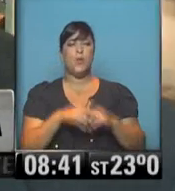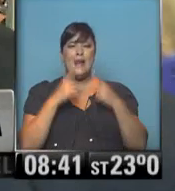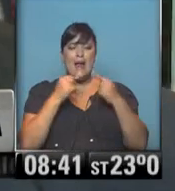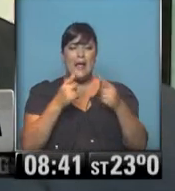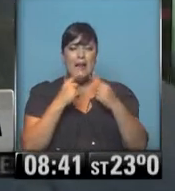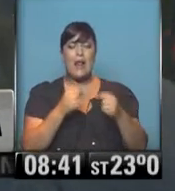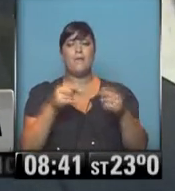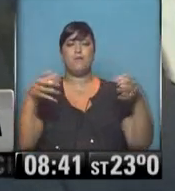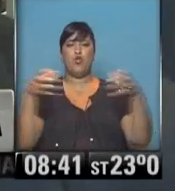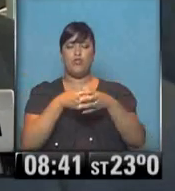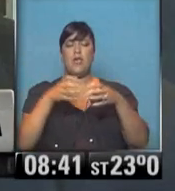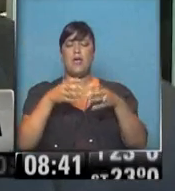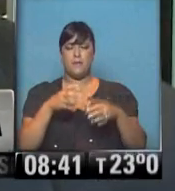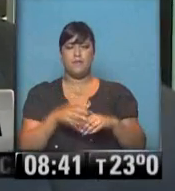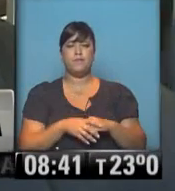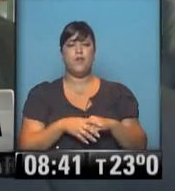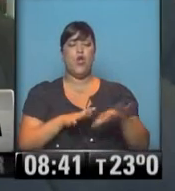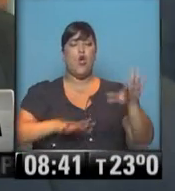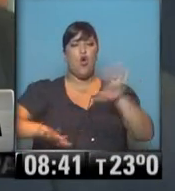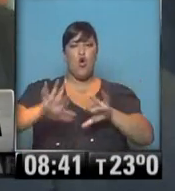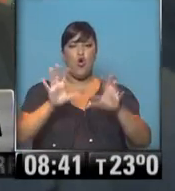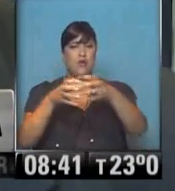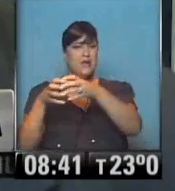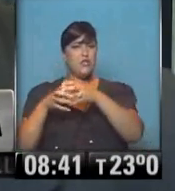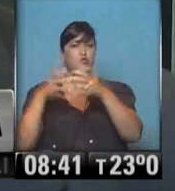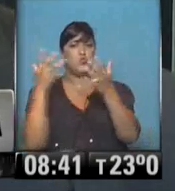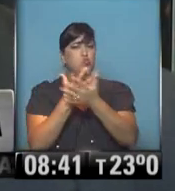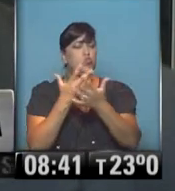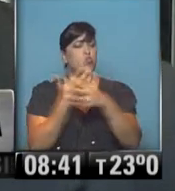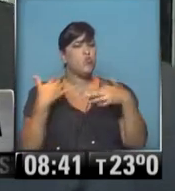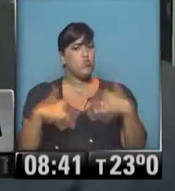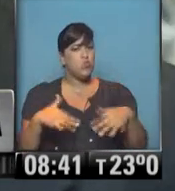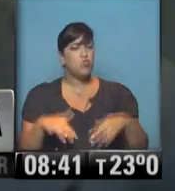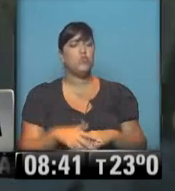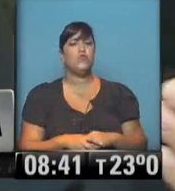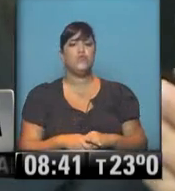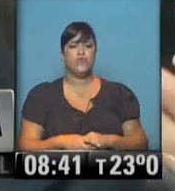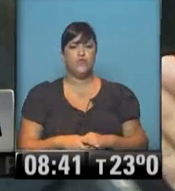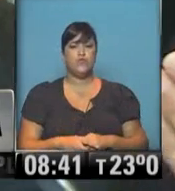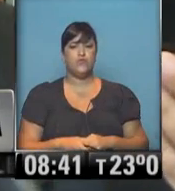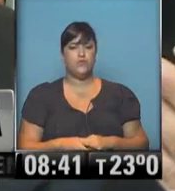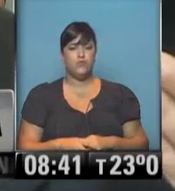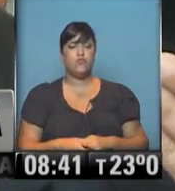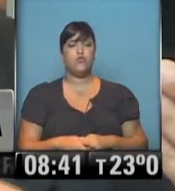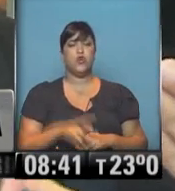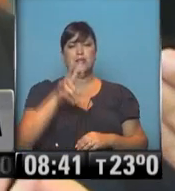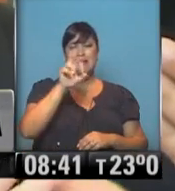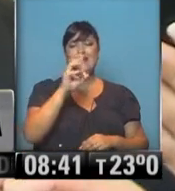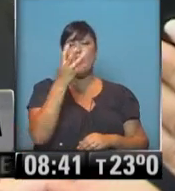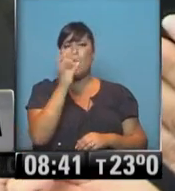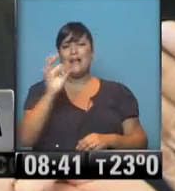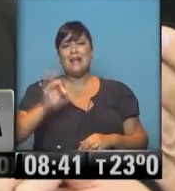del movimiento Popular de las organizaciones que han sufrido durante todo este periodo de 30 40 años